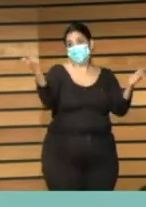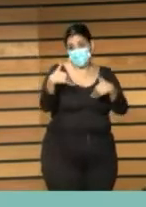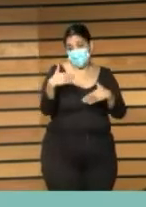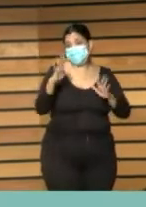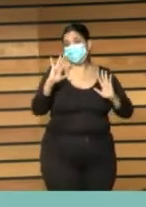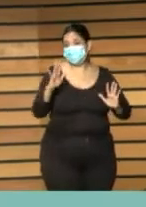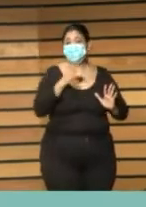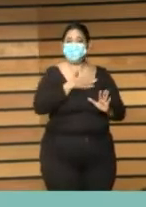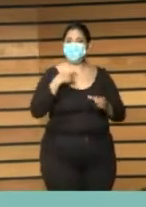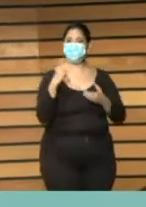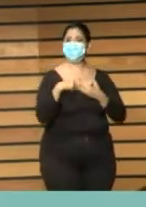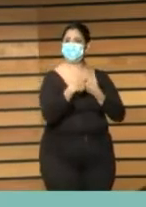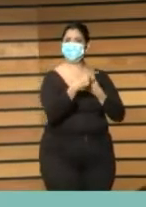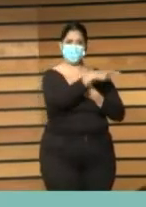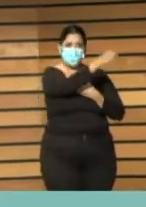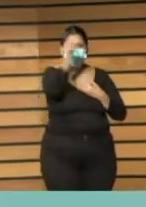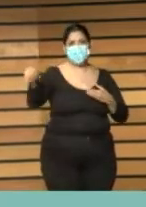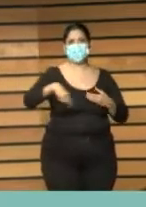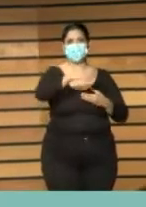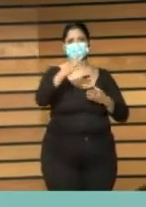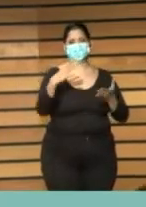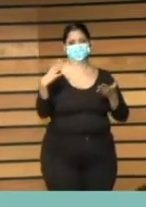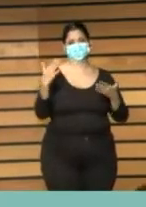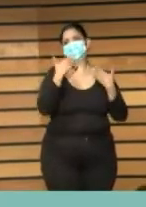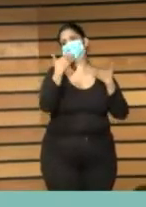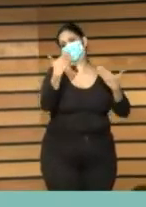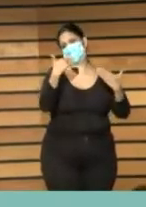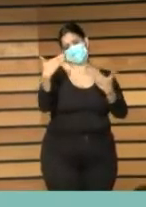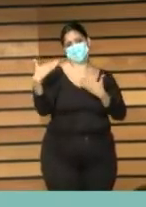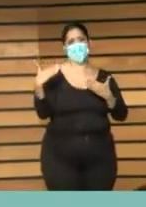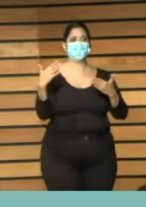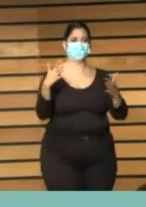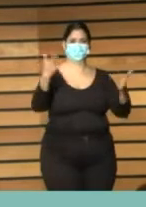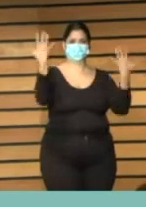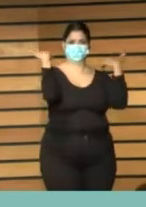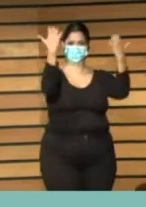pero este premio lo voy a compartir con todos ellos. Muchas gracias.